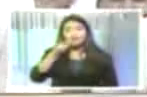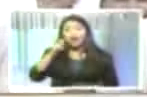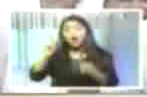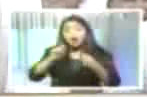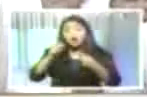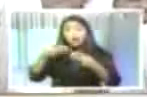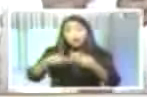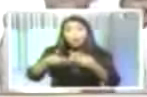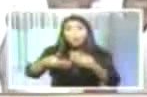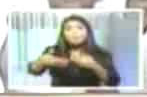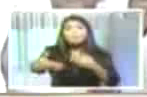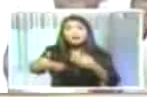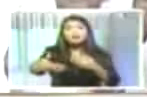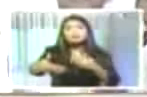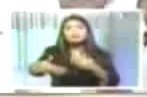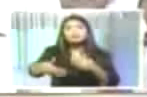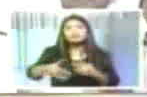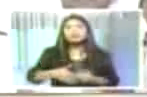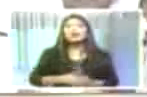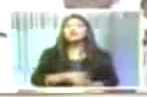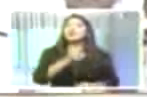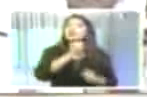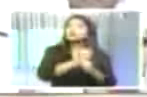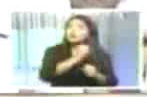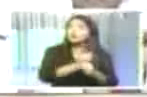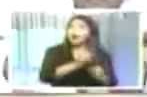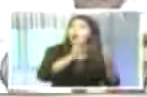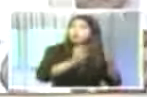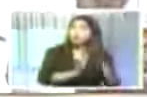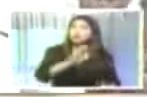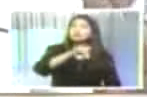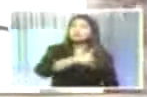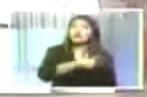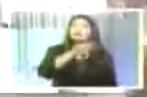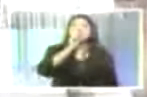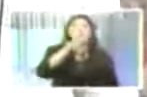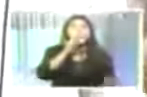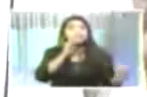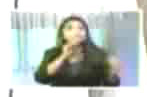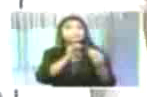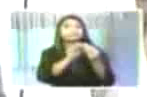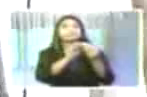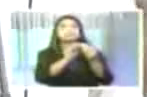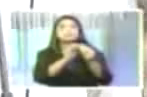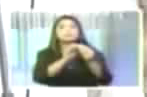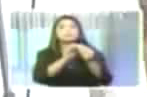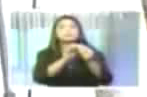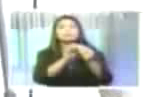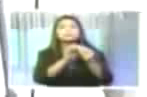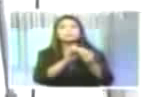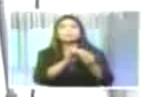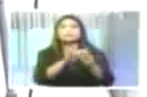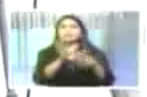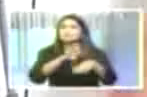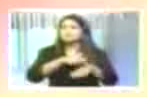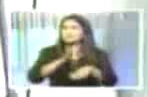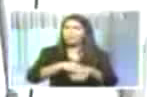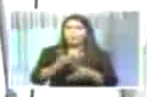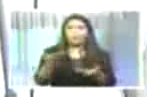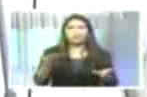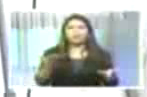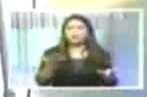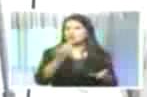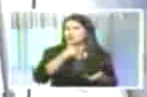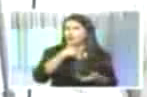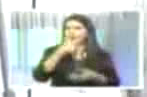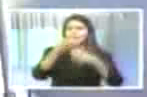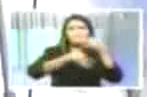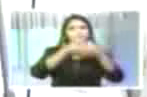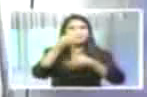están, no se rezaguen los trabajadores universitarios. No tiene explicación.